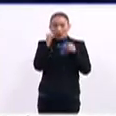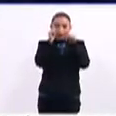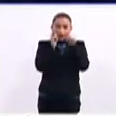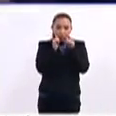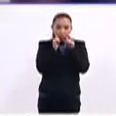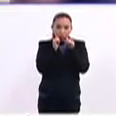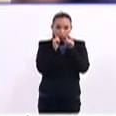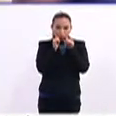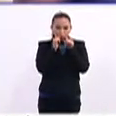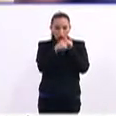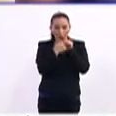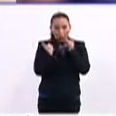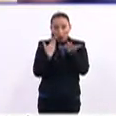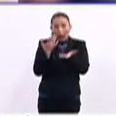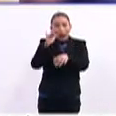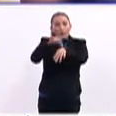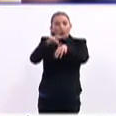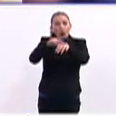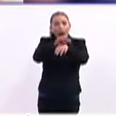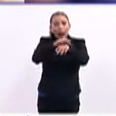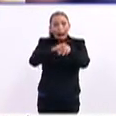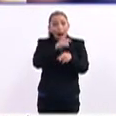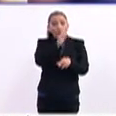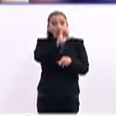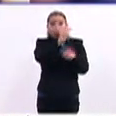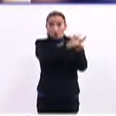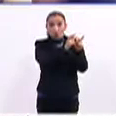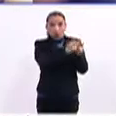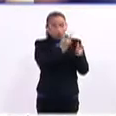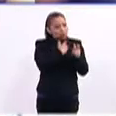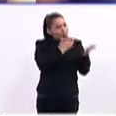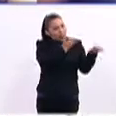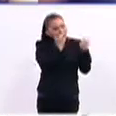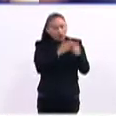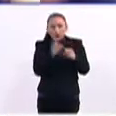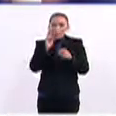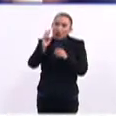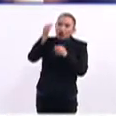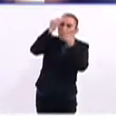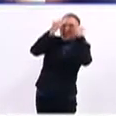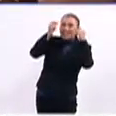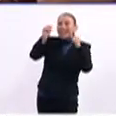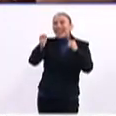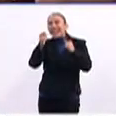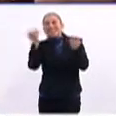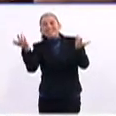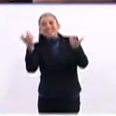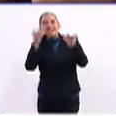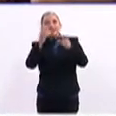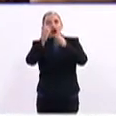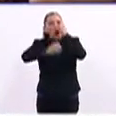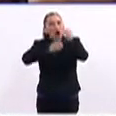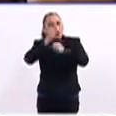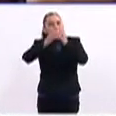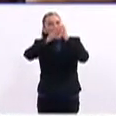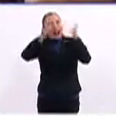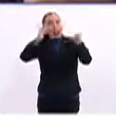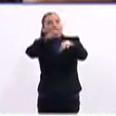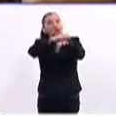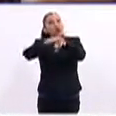los ojos. Y habían grupos que se reunían para ir y tocar y disfrutar la pieza